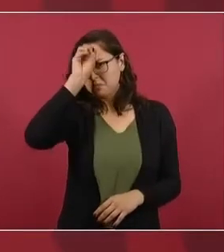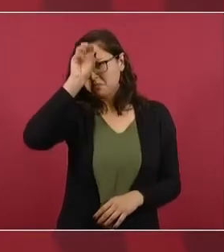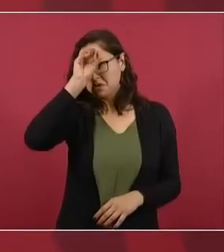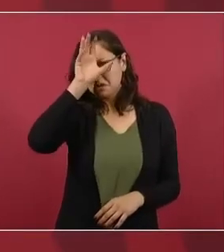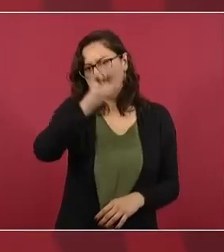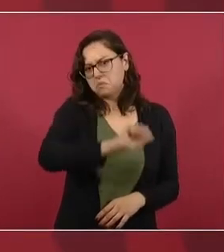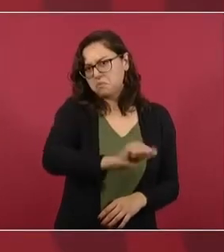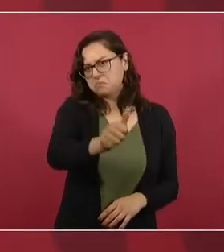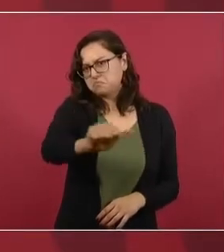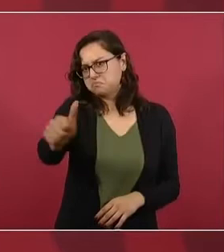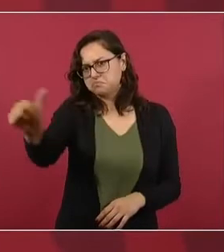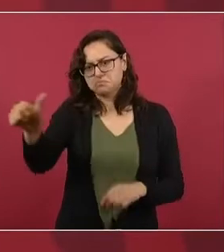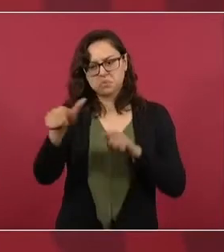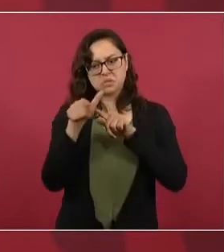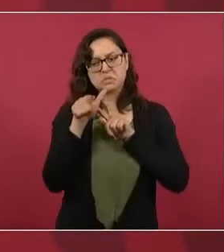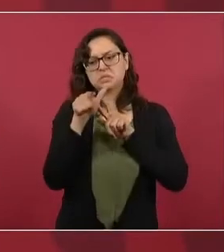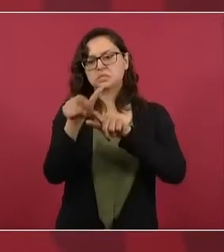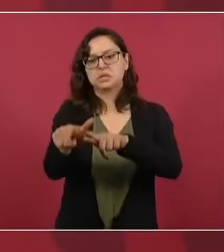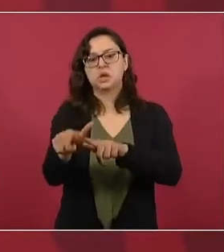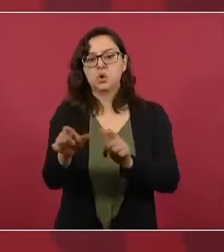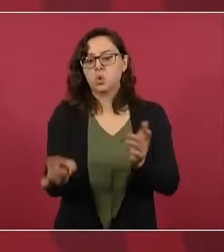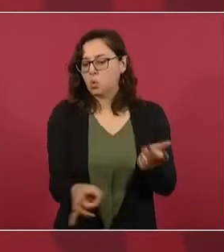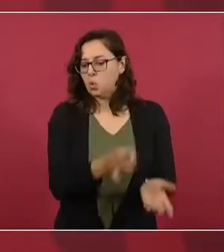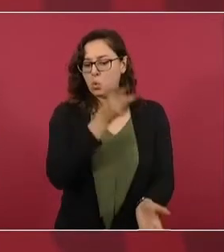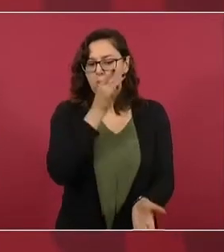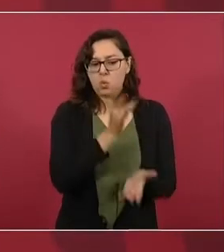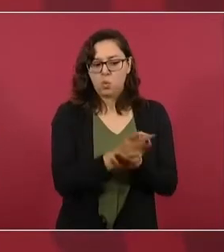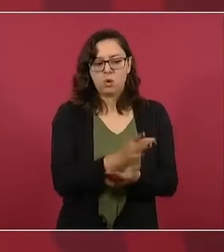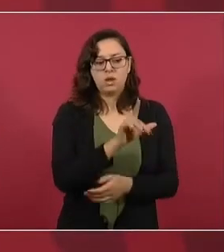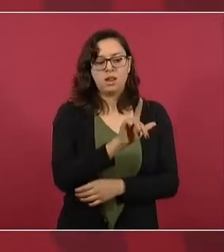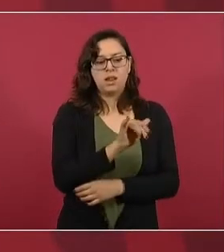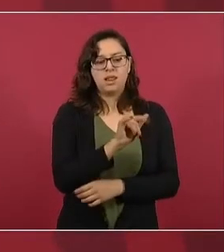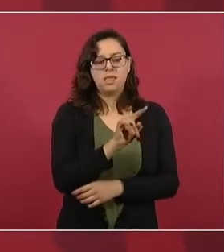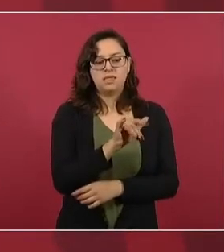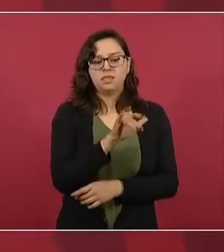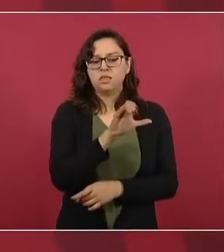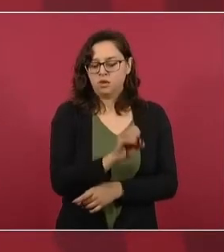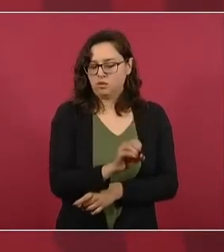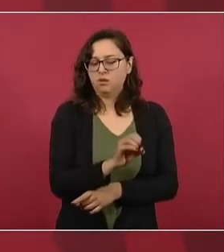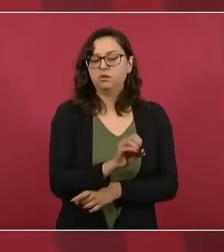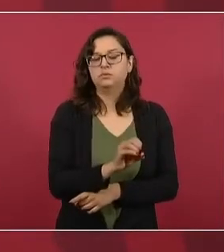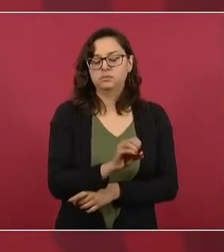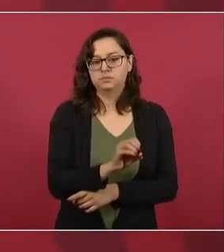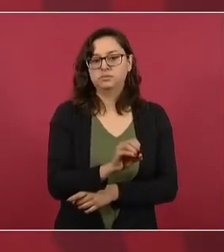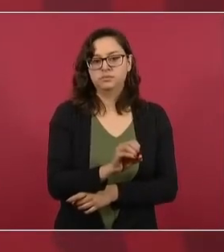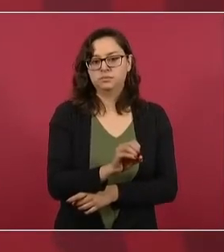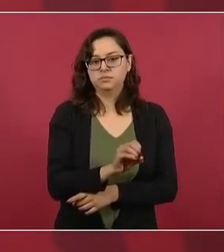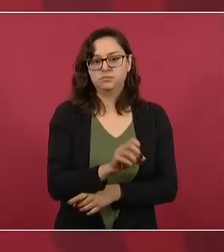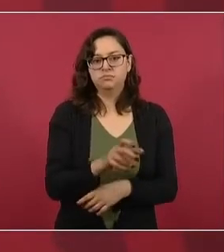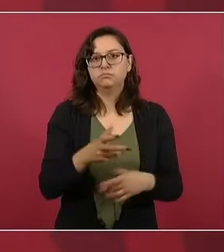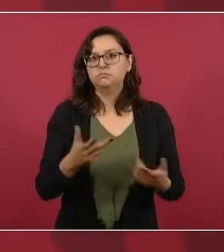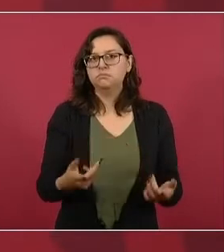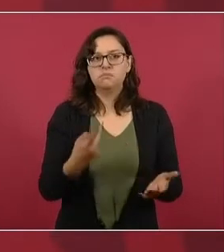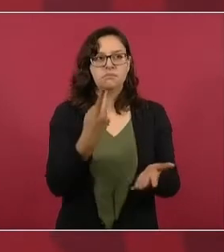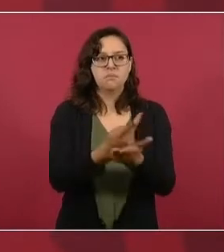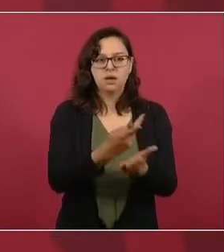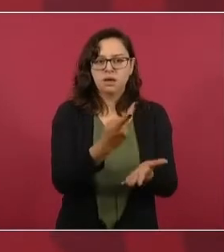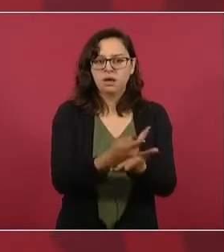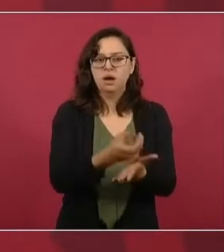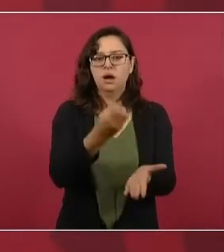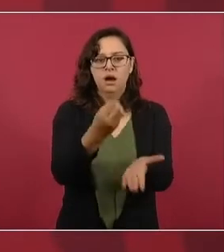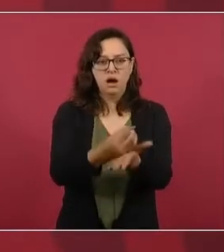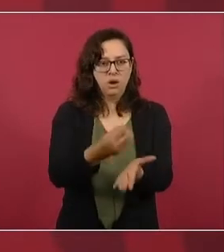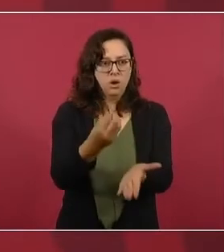continúa vigente. Es para el litio. O sea, no es para la plata, no es para el oro,